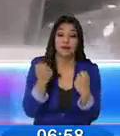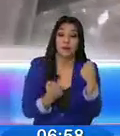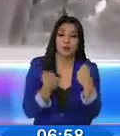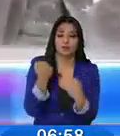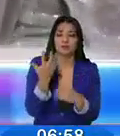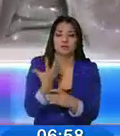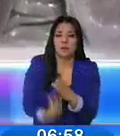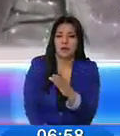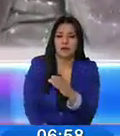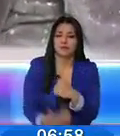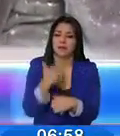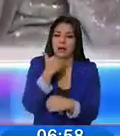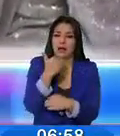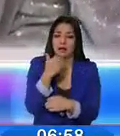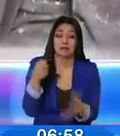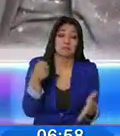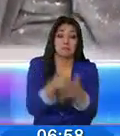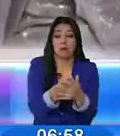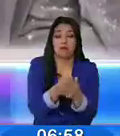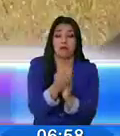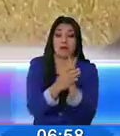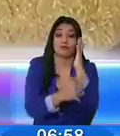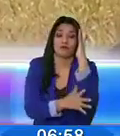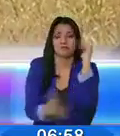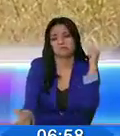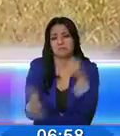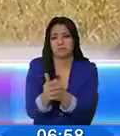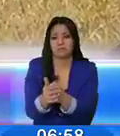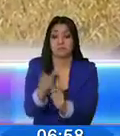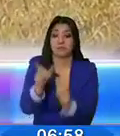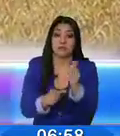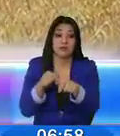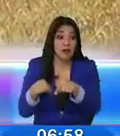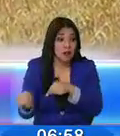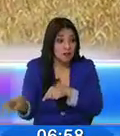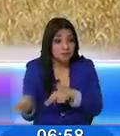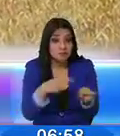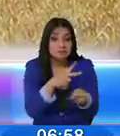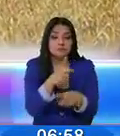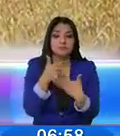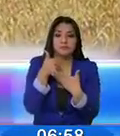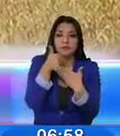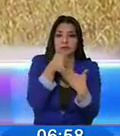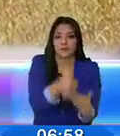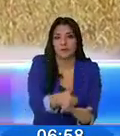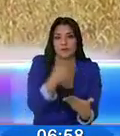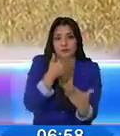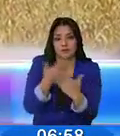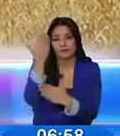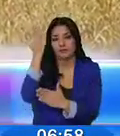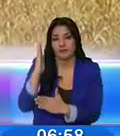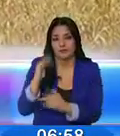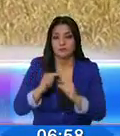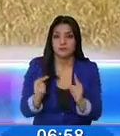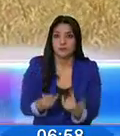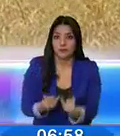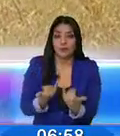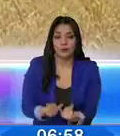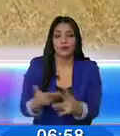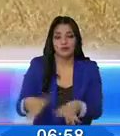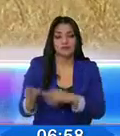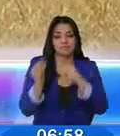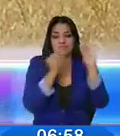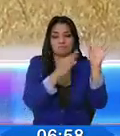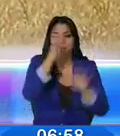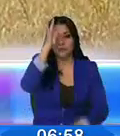y chocaron contra los árboles. La gente que pasaba, gracias a Dios, los ayudó y ahora ya se los llevaron a la